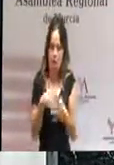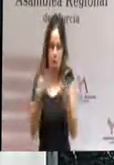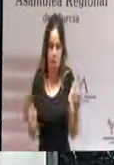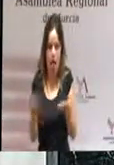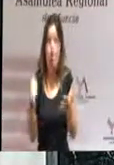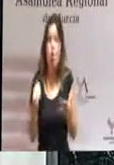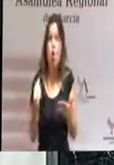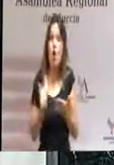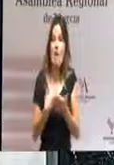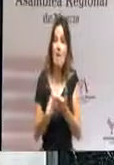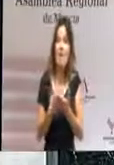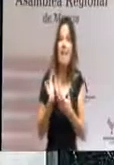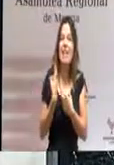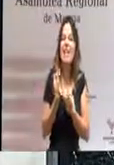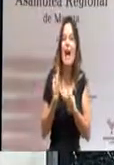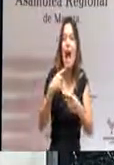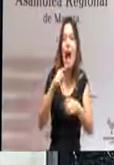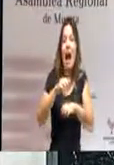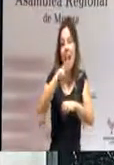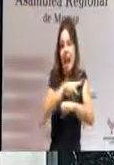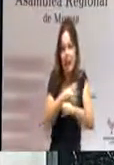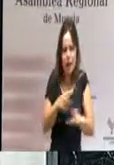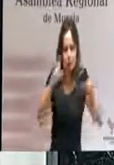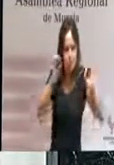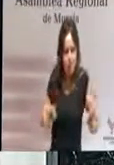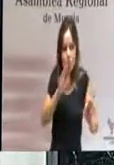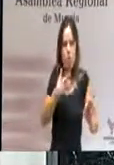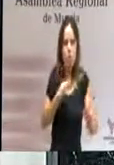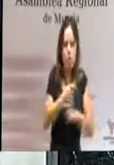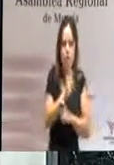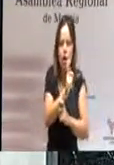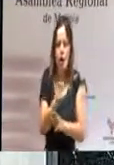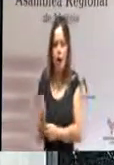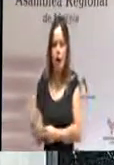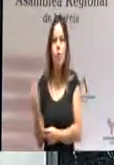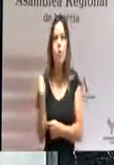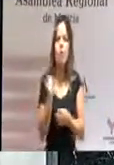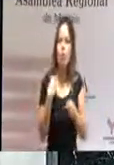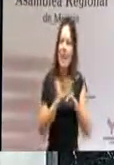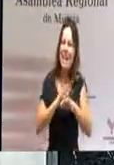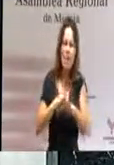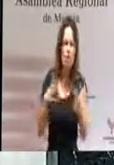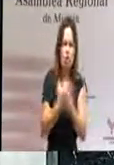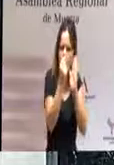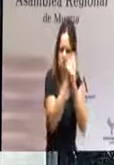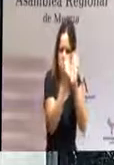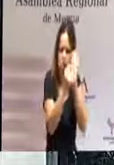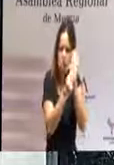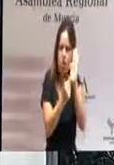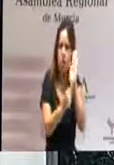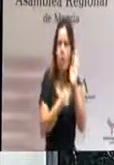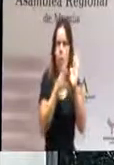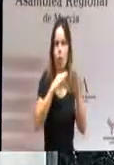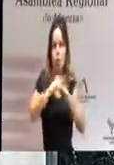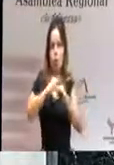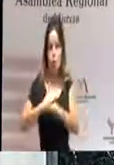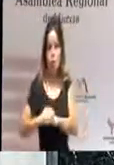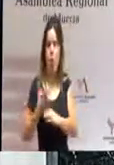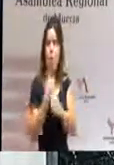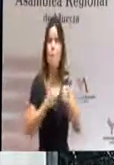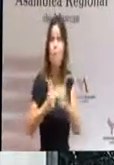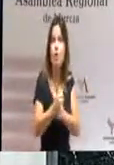que incluya un calendario específico para cada inversión, con las aportaciones concretas que cada administración pública hace para ello. La